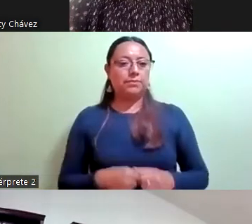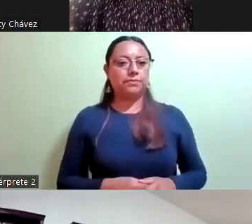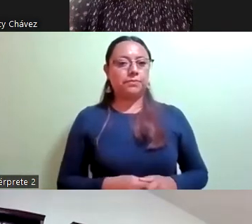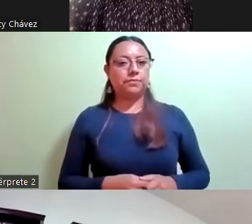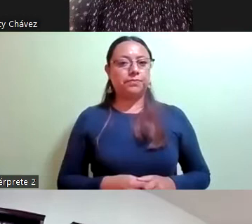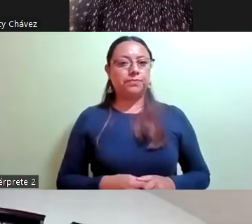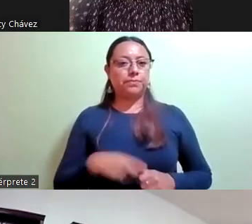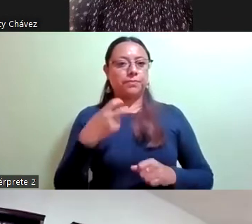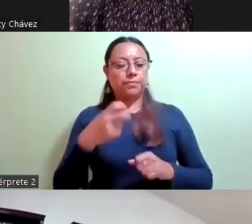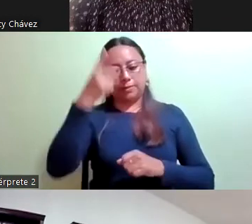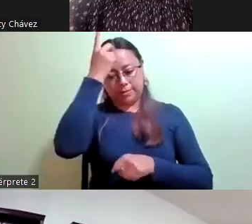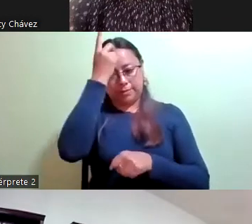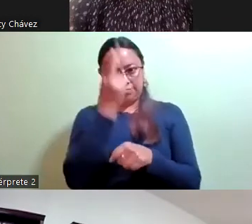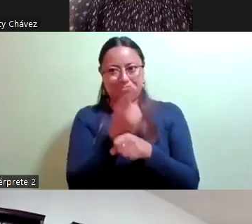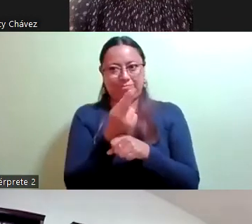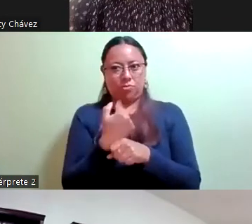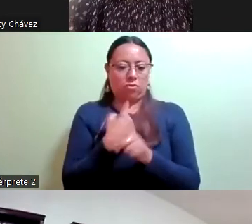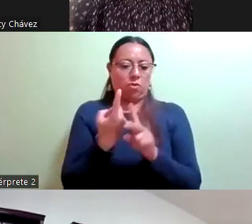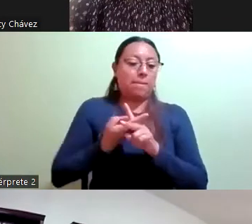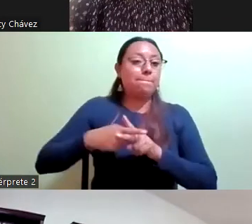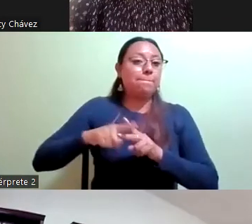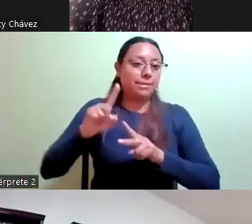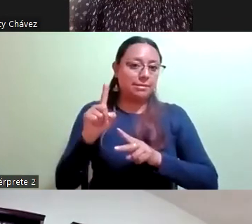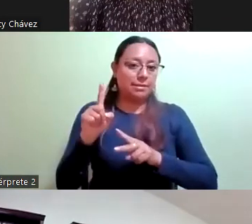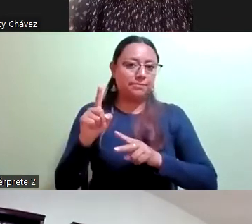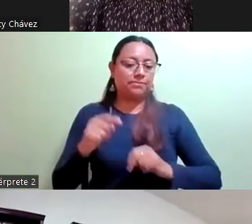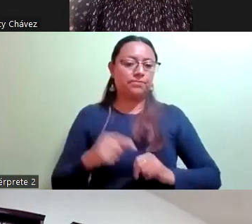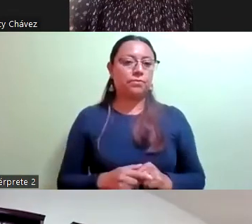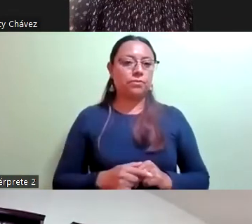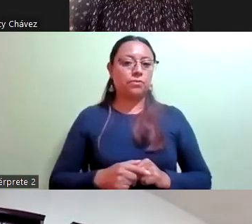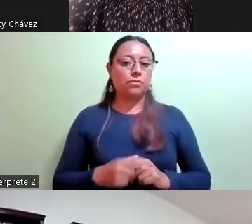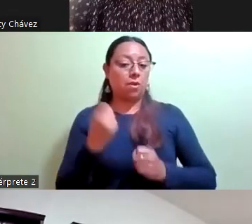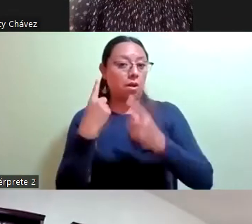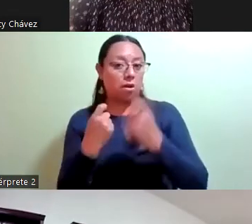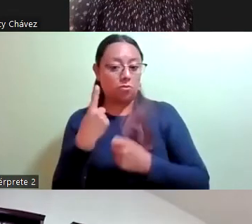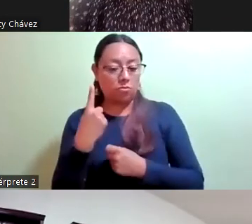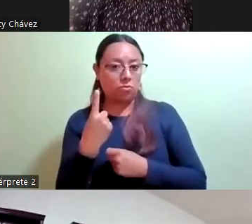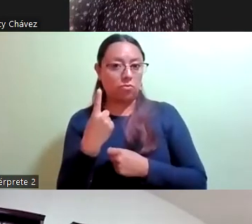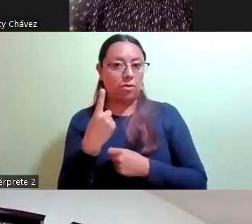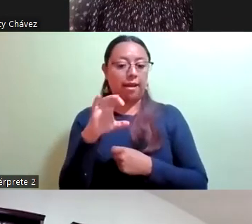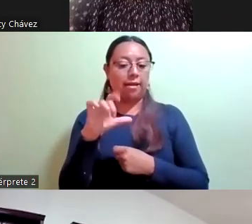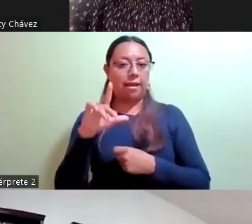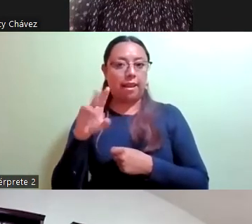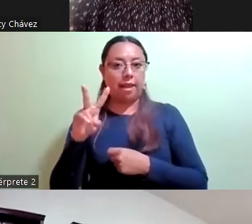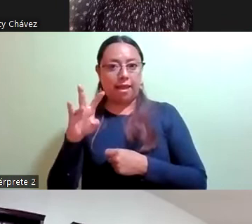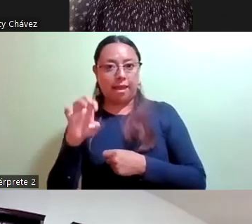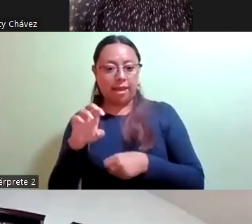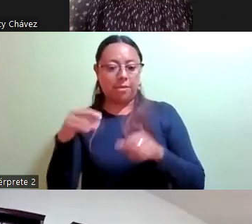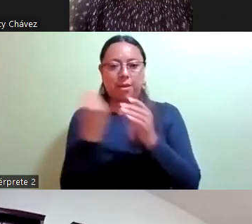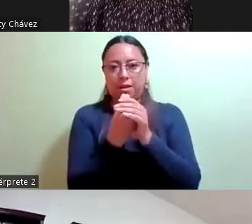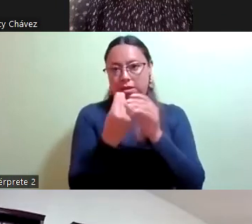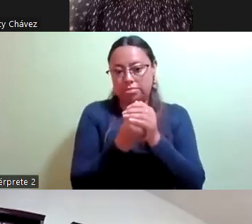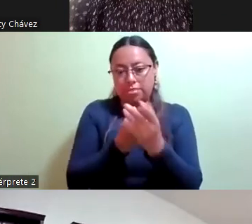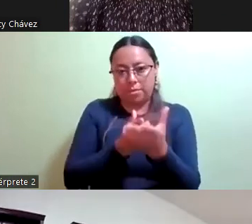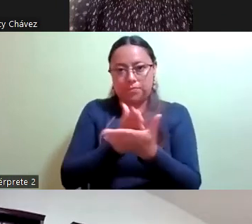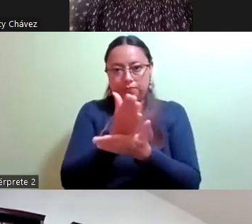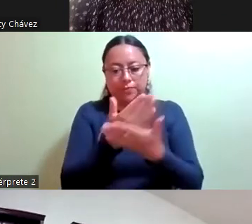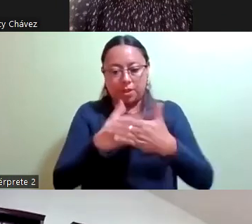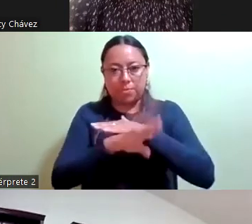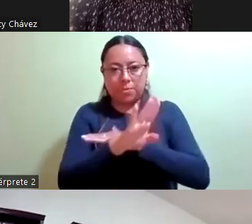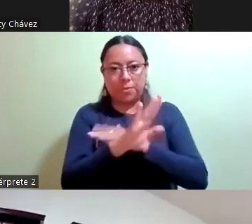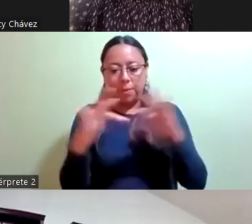a esta dirección, no recibimos las claves de acceso al servidor que contiene